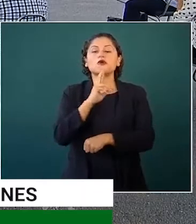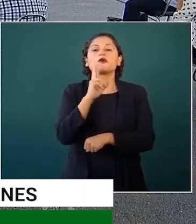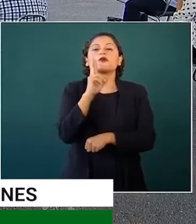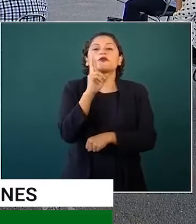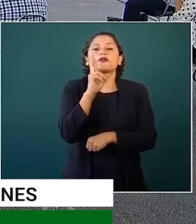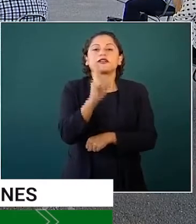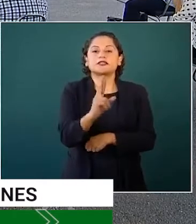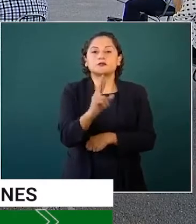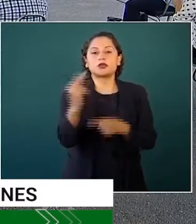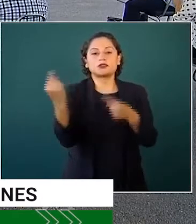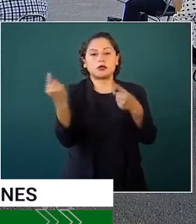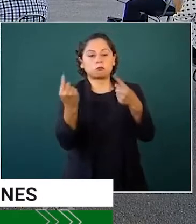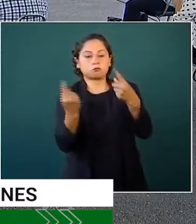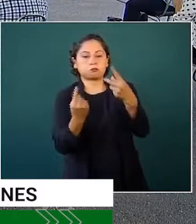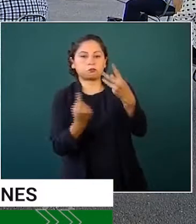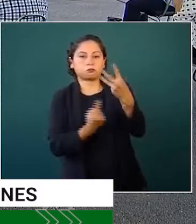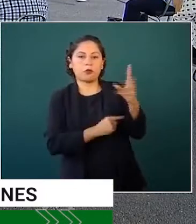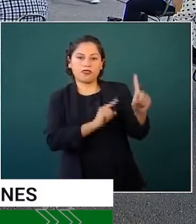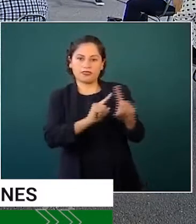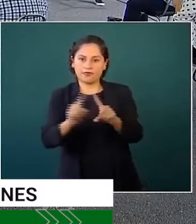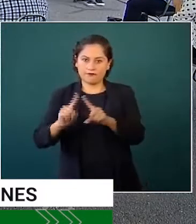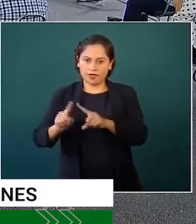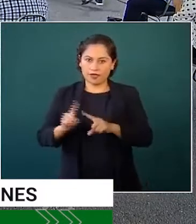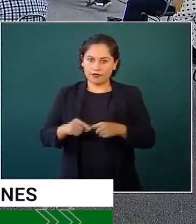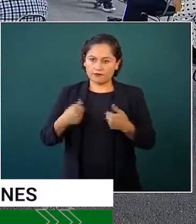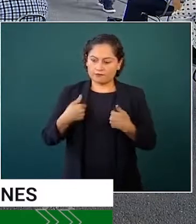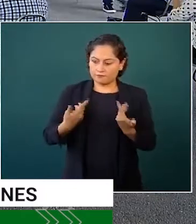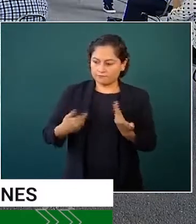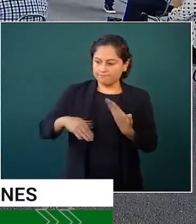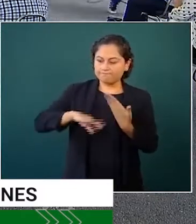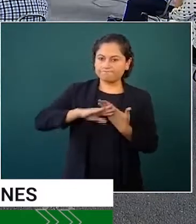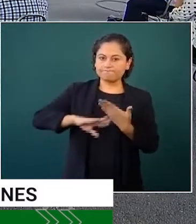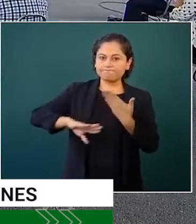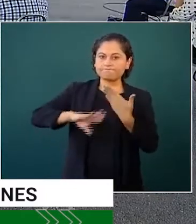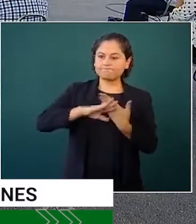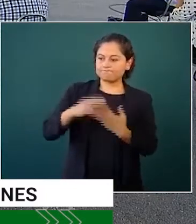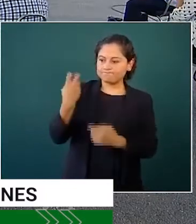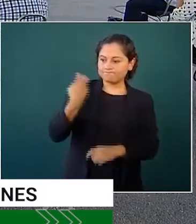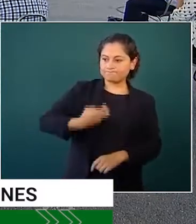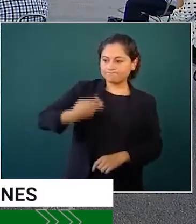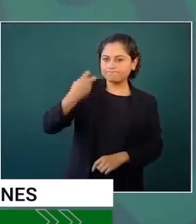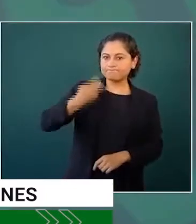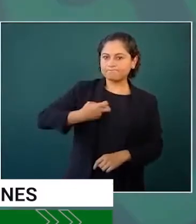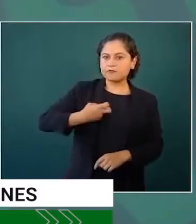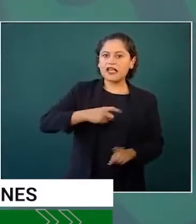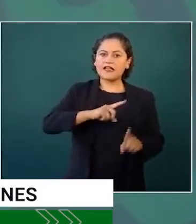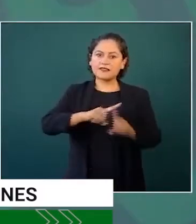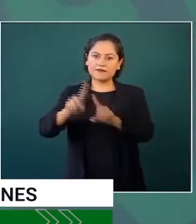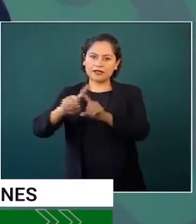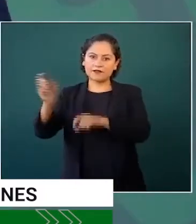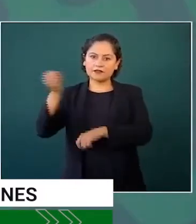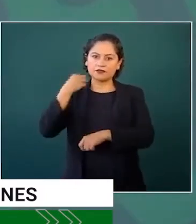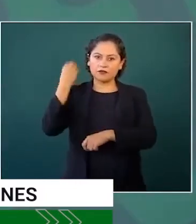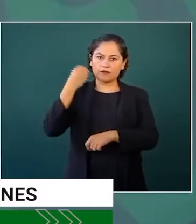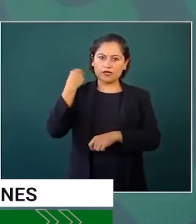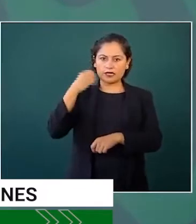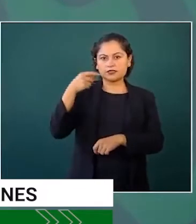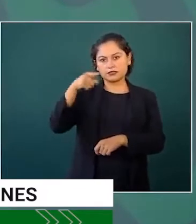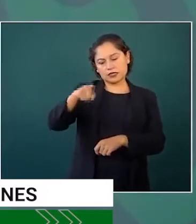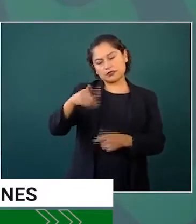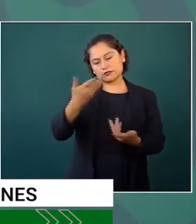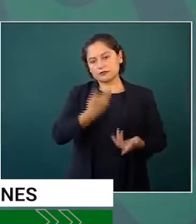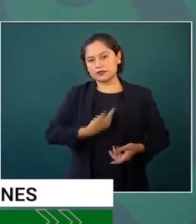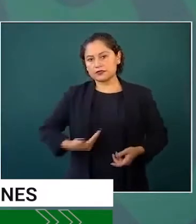García Cabeza de Vaca aprovechó la conferencia del presidente para rechazar las acusaciones de Lozoya en su contra Sobre presuntos actos de